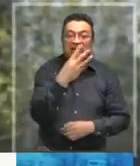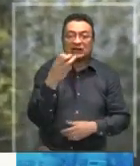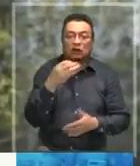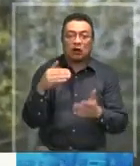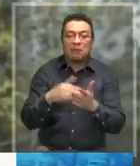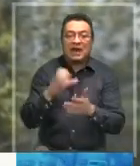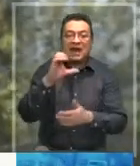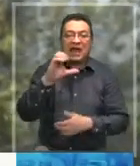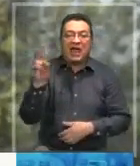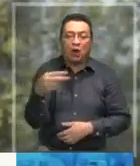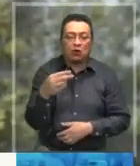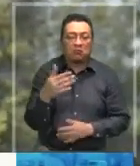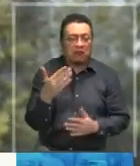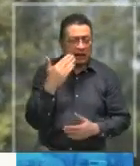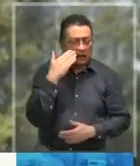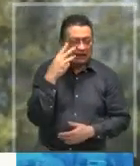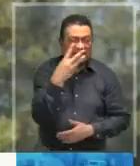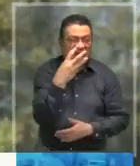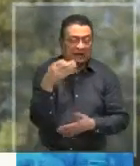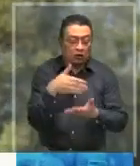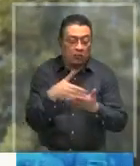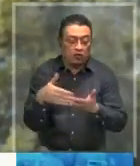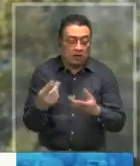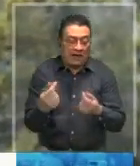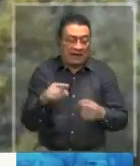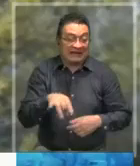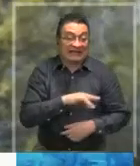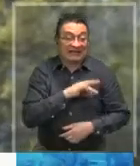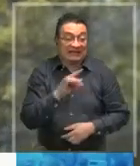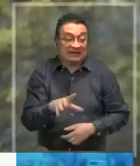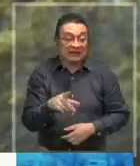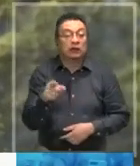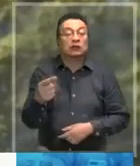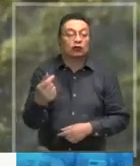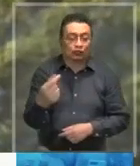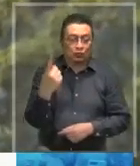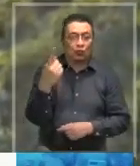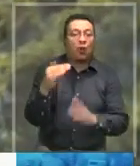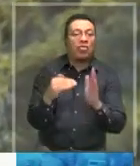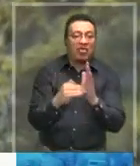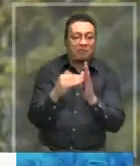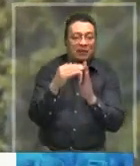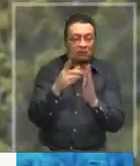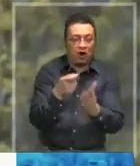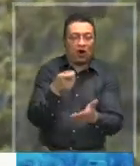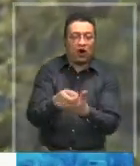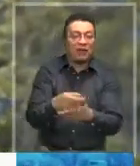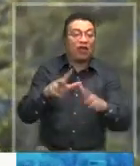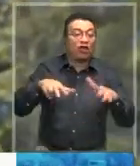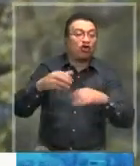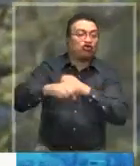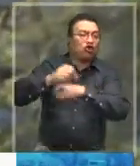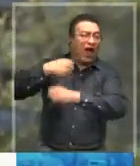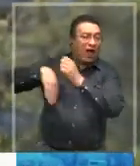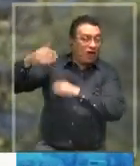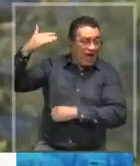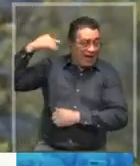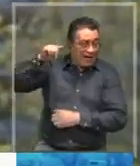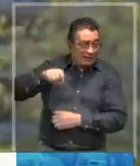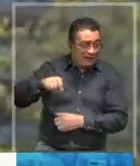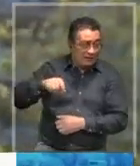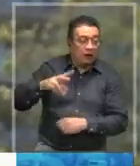euros, casi 300 millones de pesos chilenos, podía llegar a costar un departamento hace 18 años, cuando